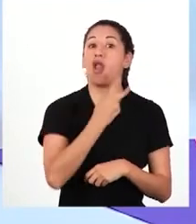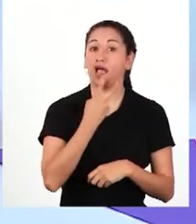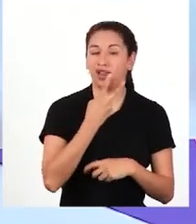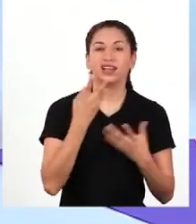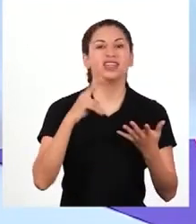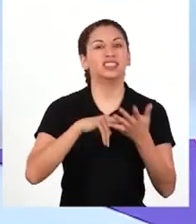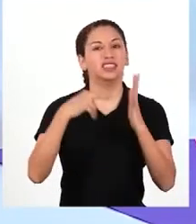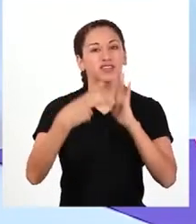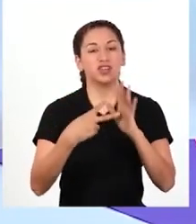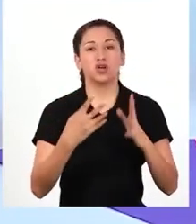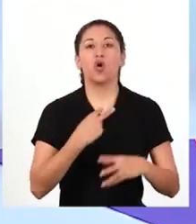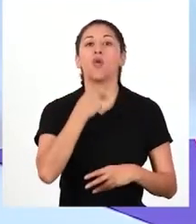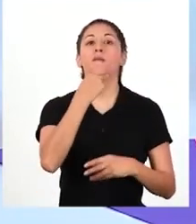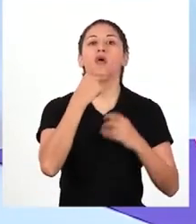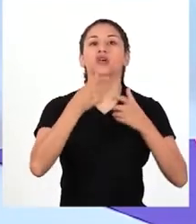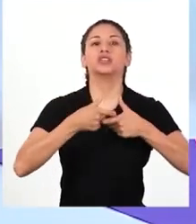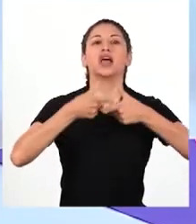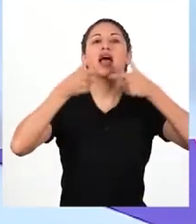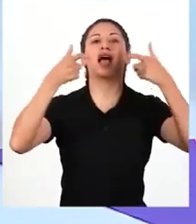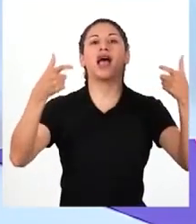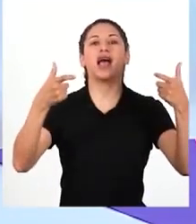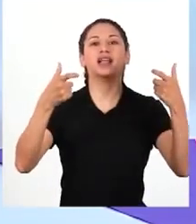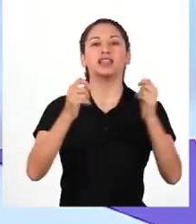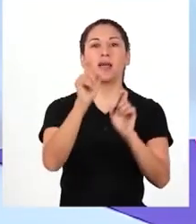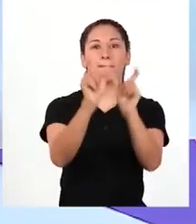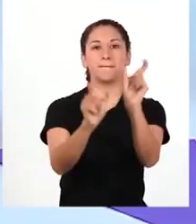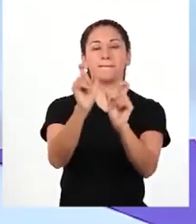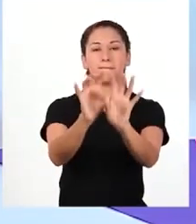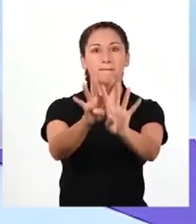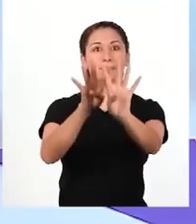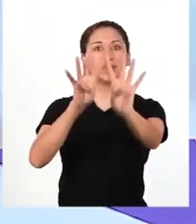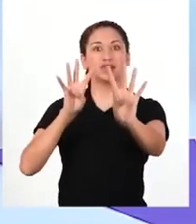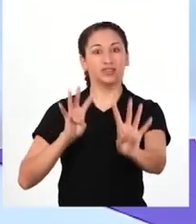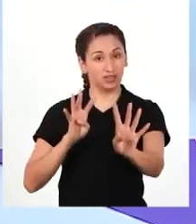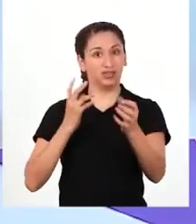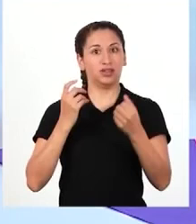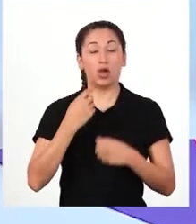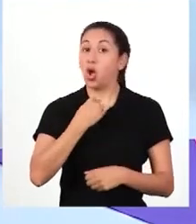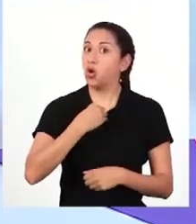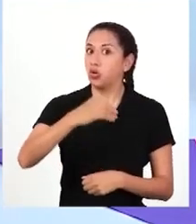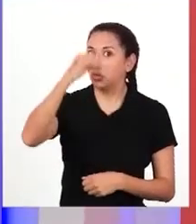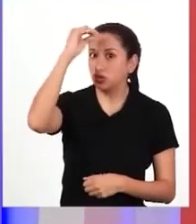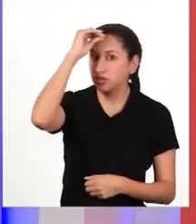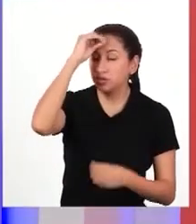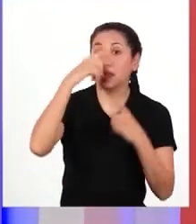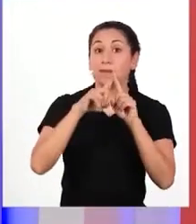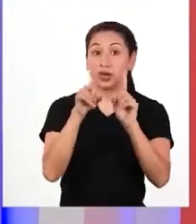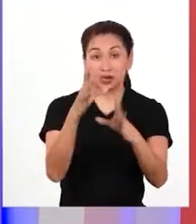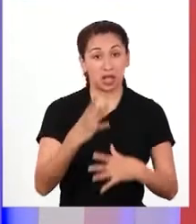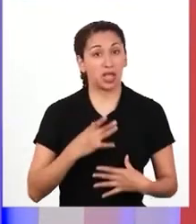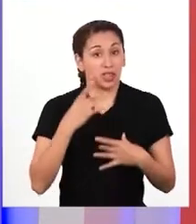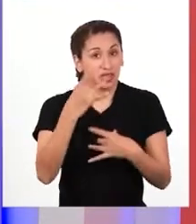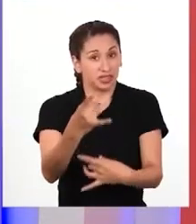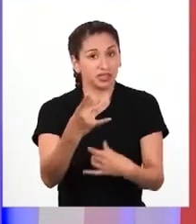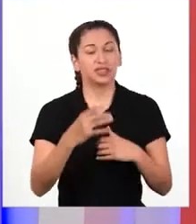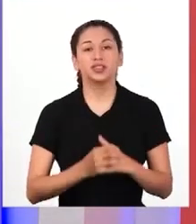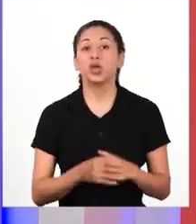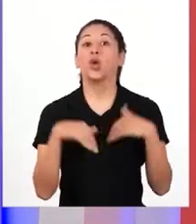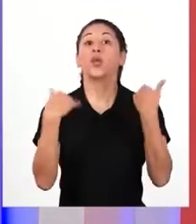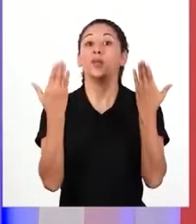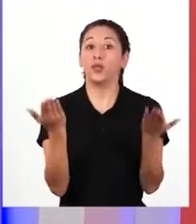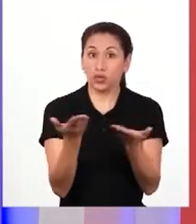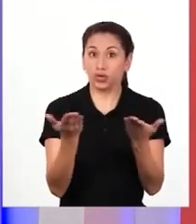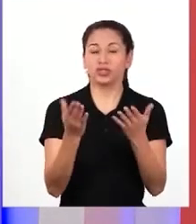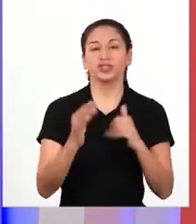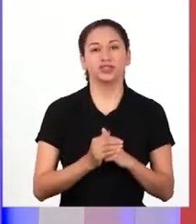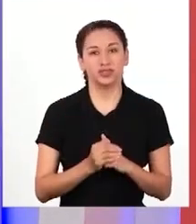un texto oral, es decir, se expresa en voz alta a un público. No sabía, Tocino, pero es